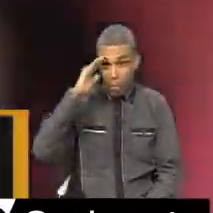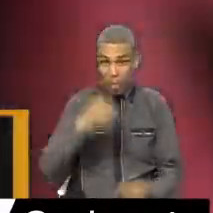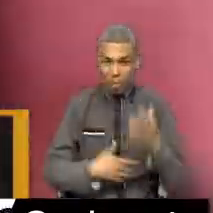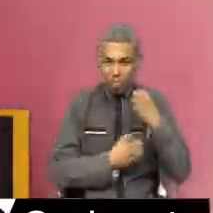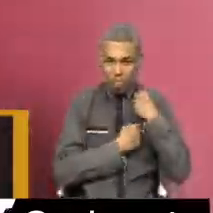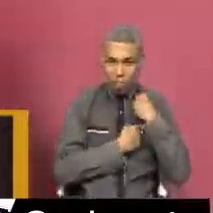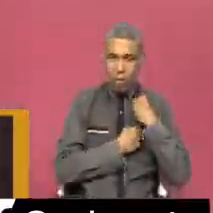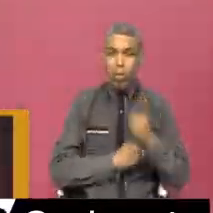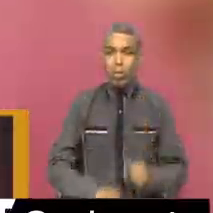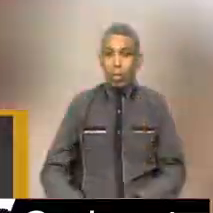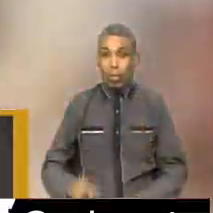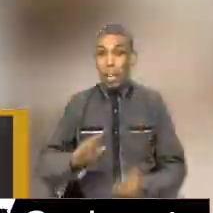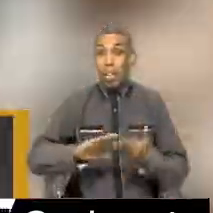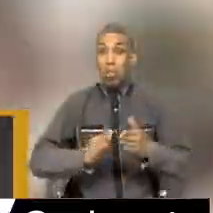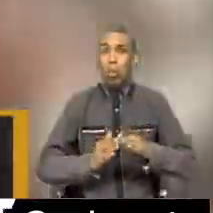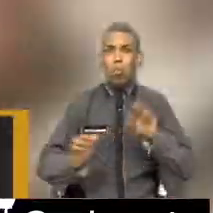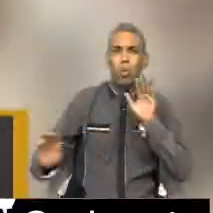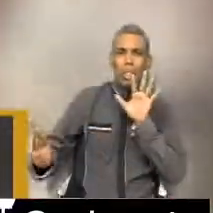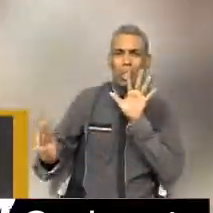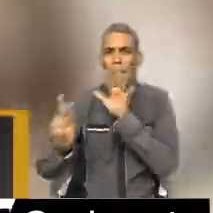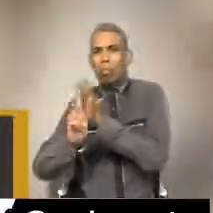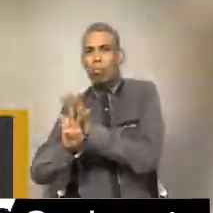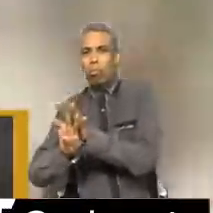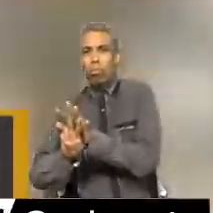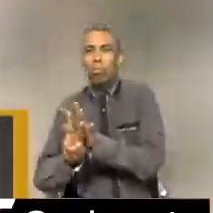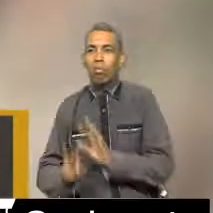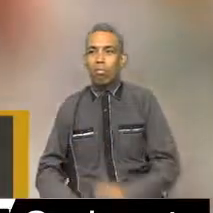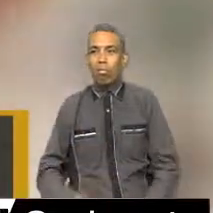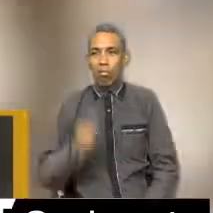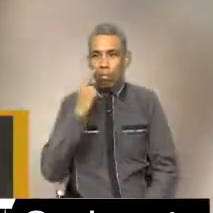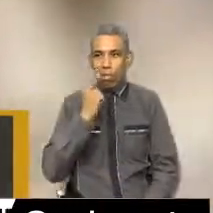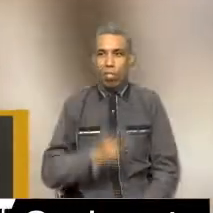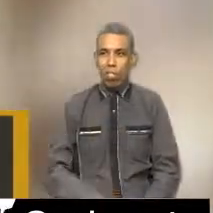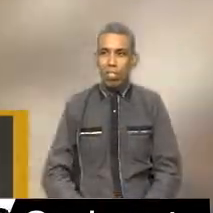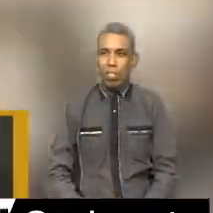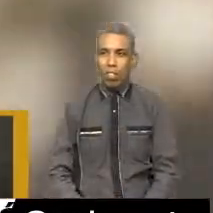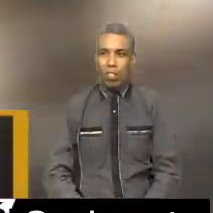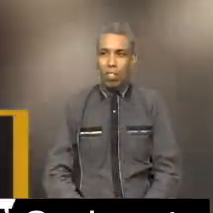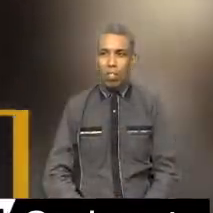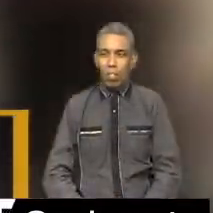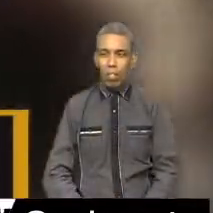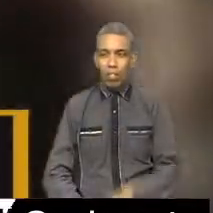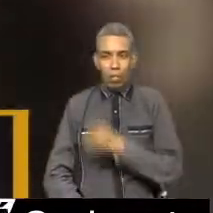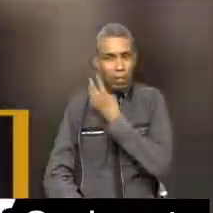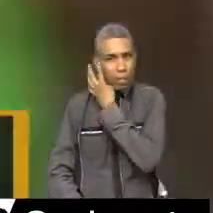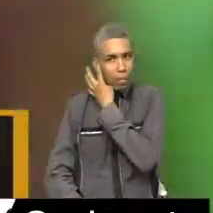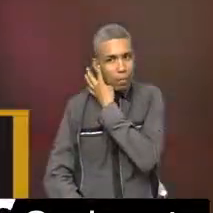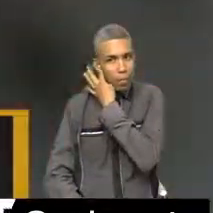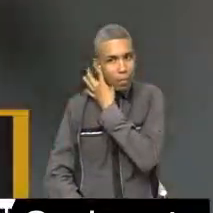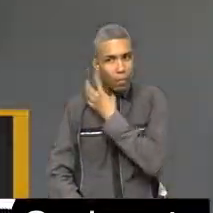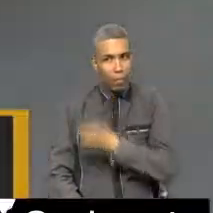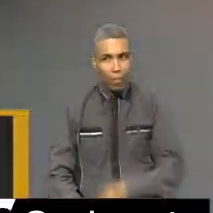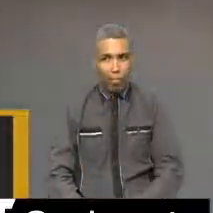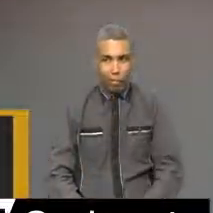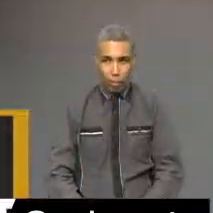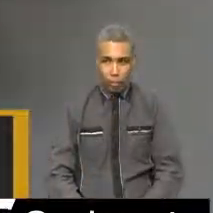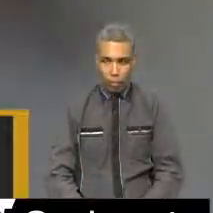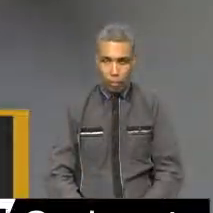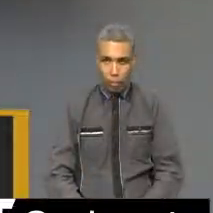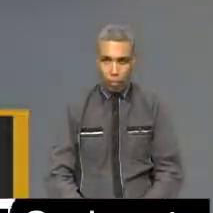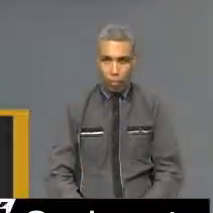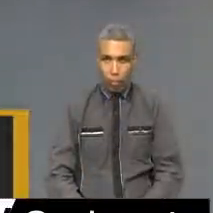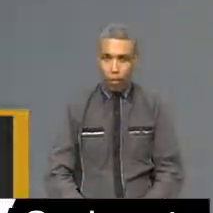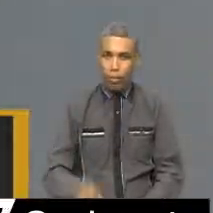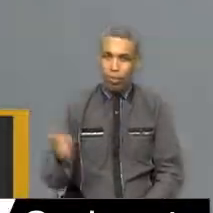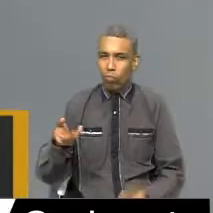retenidos por la misma comunidad del sector. Mírenlos, mírenle la cara, mírenle la cara. Los hechos se habrían presentado en zona rural de la